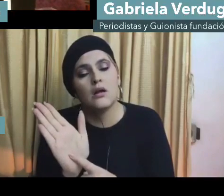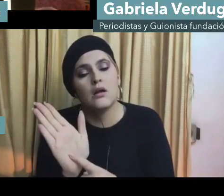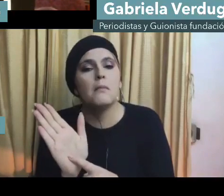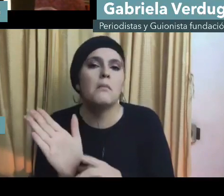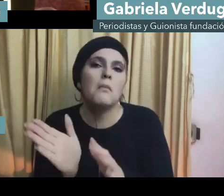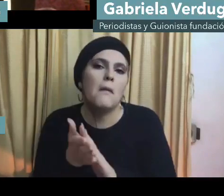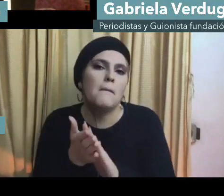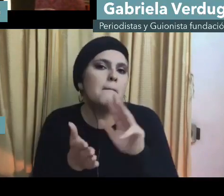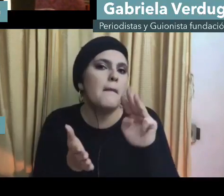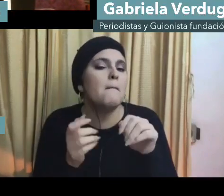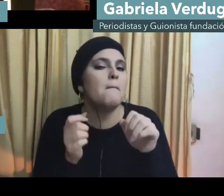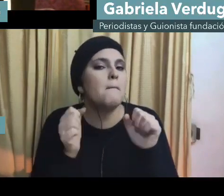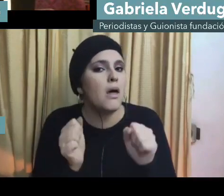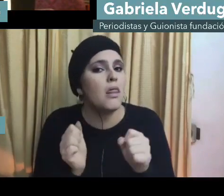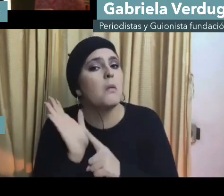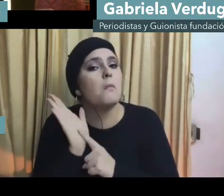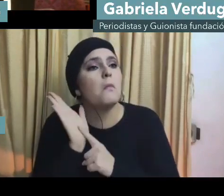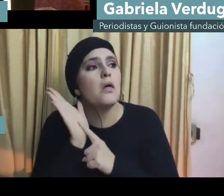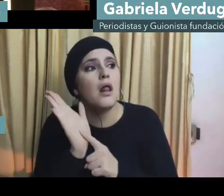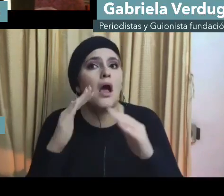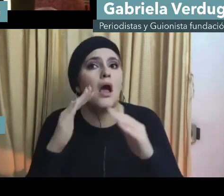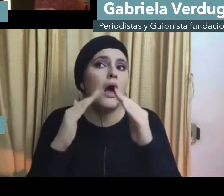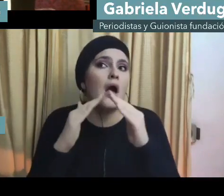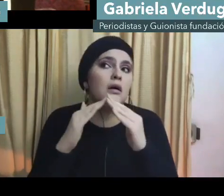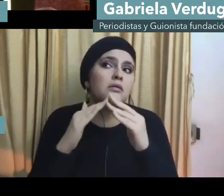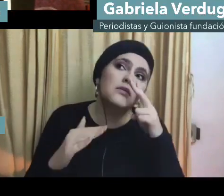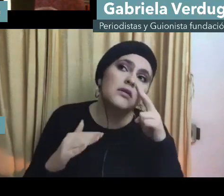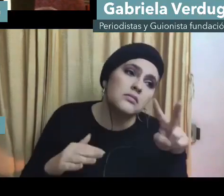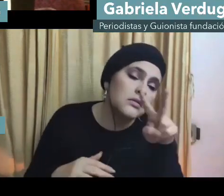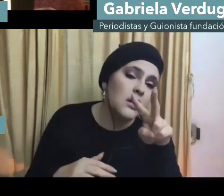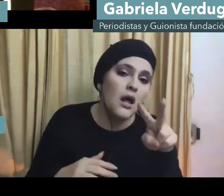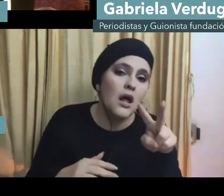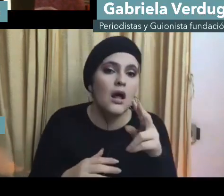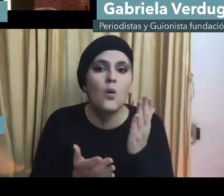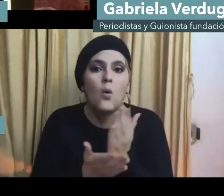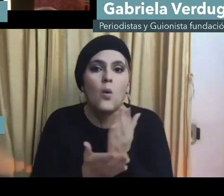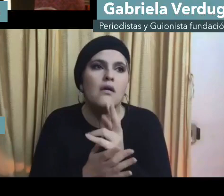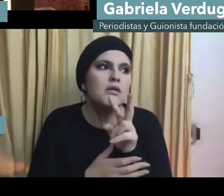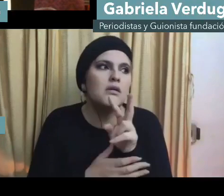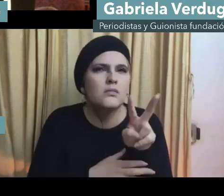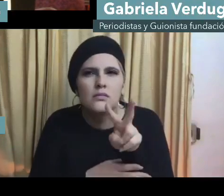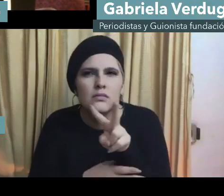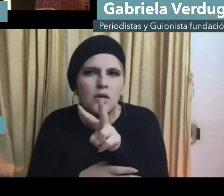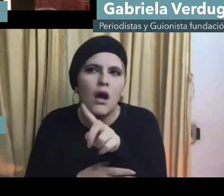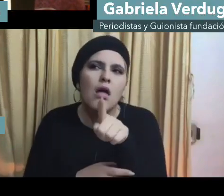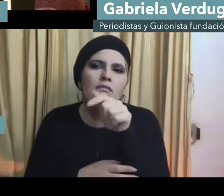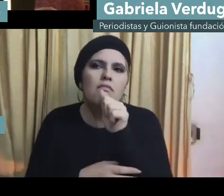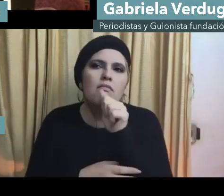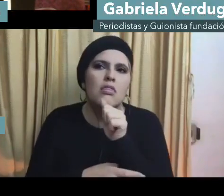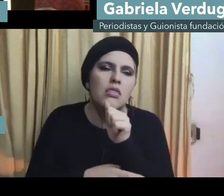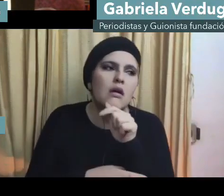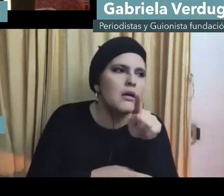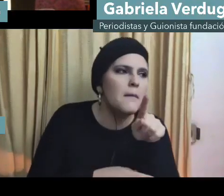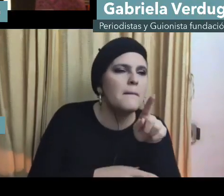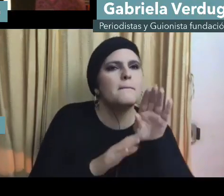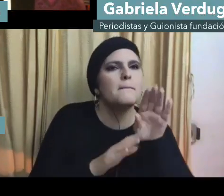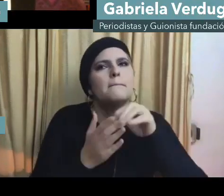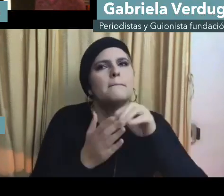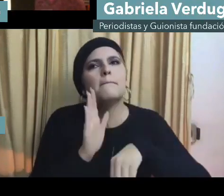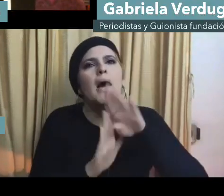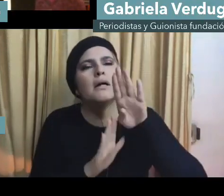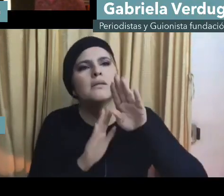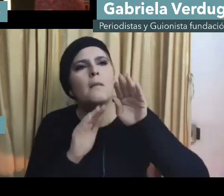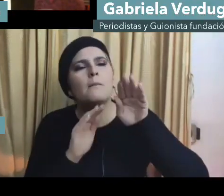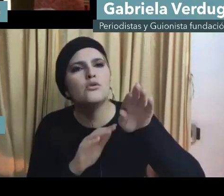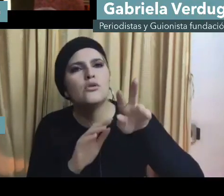casa a la terapeuta de su colegio y la terapeuta ver en qué lugares podría poner las ayudas visuales, cuánto tiene y enseñar a